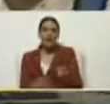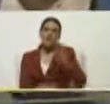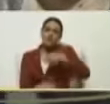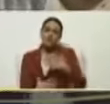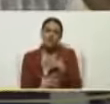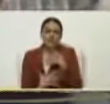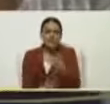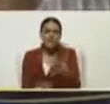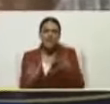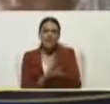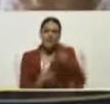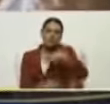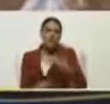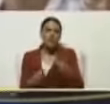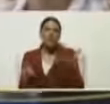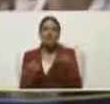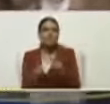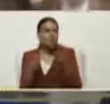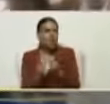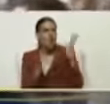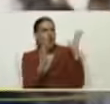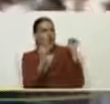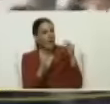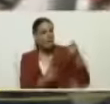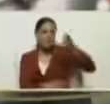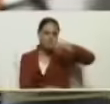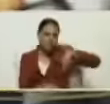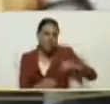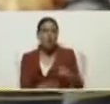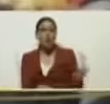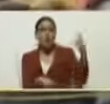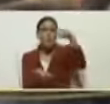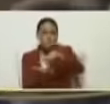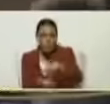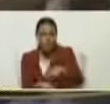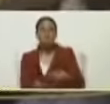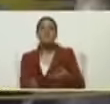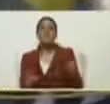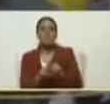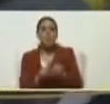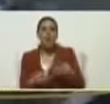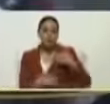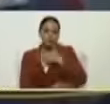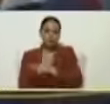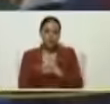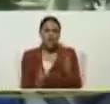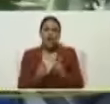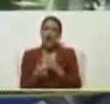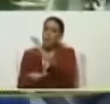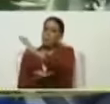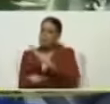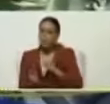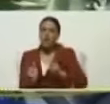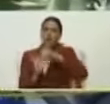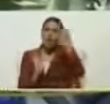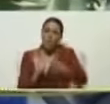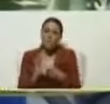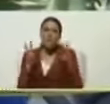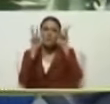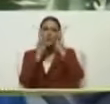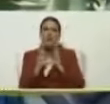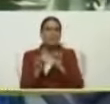llegamos con mucha esperanza, presidente, que vamos a volver a tener la gran dicha de contar con recursos en nuestras